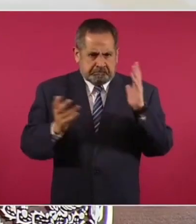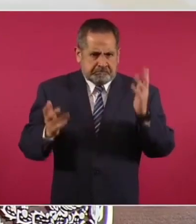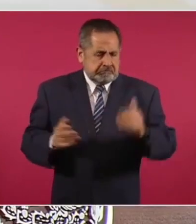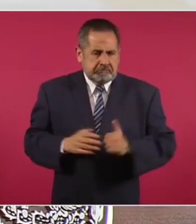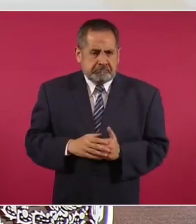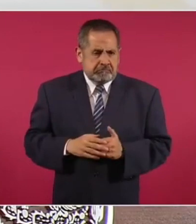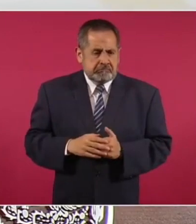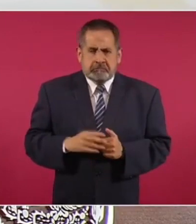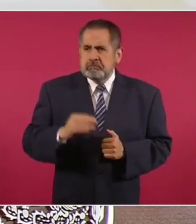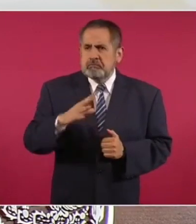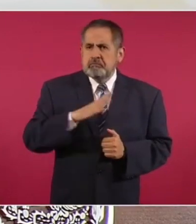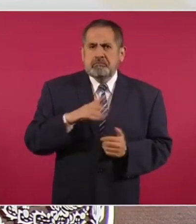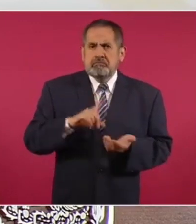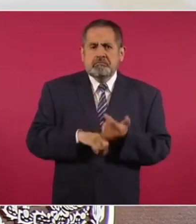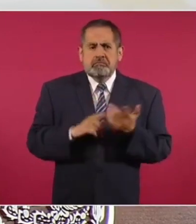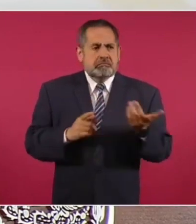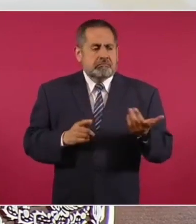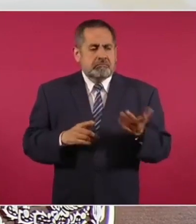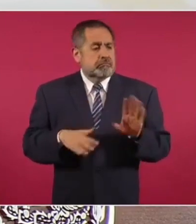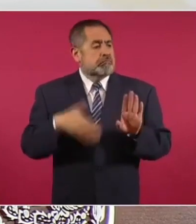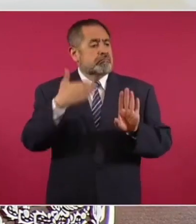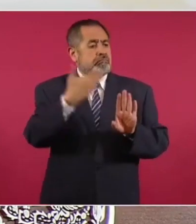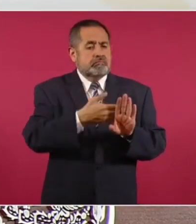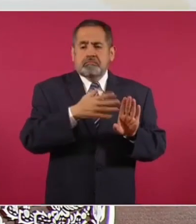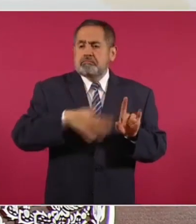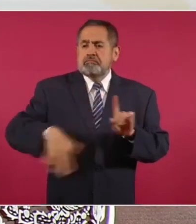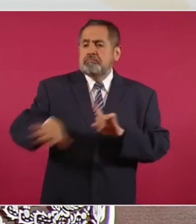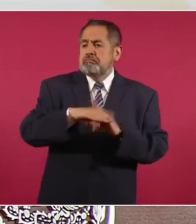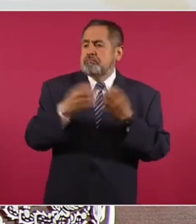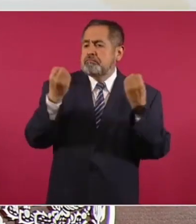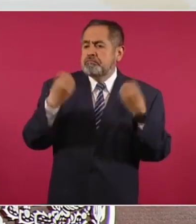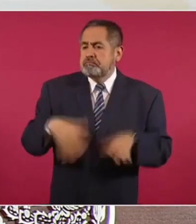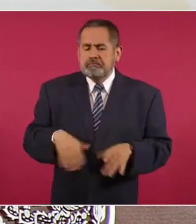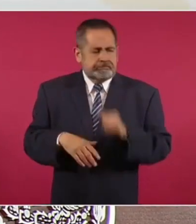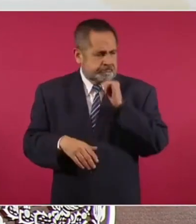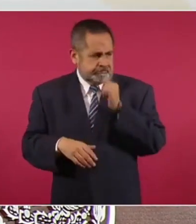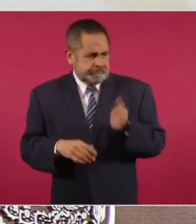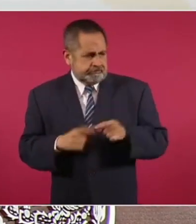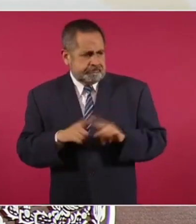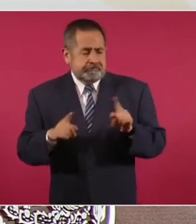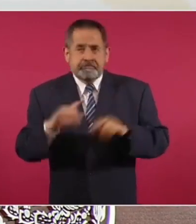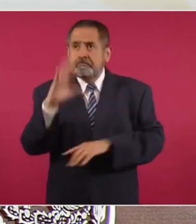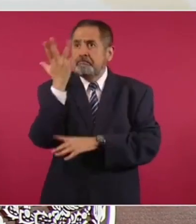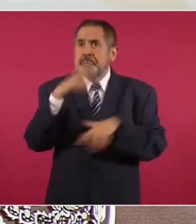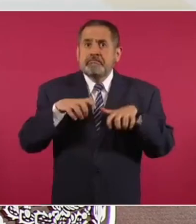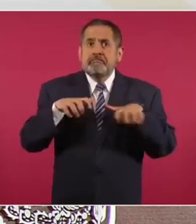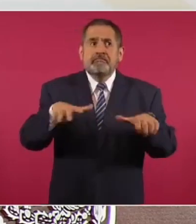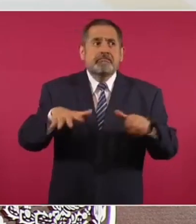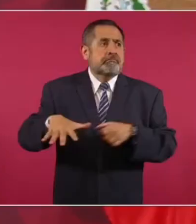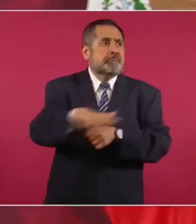que no había daño social, daño ecológico,